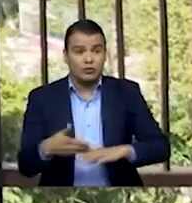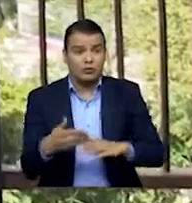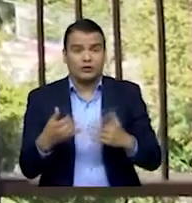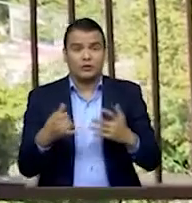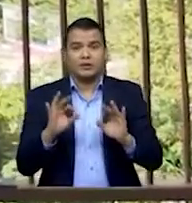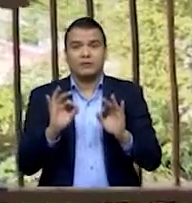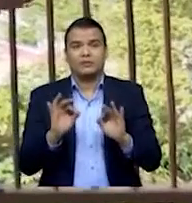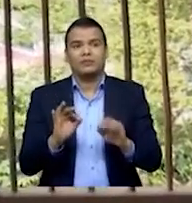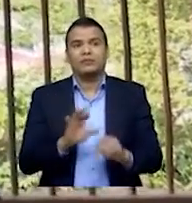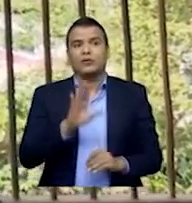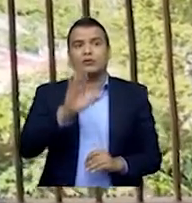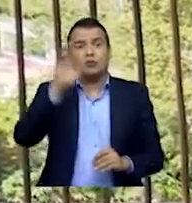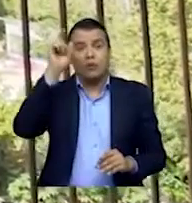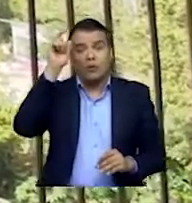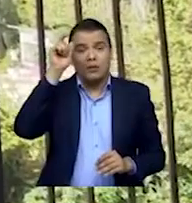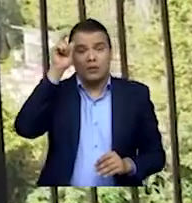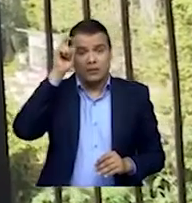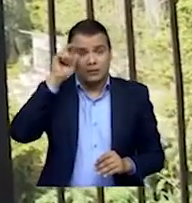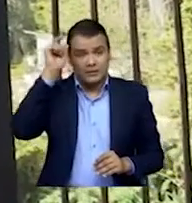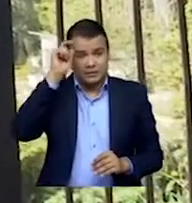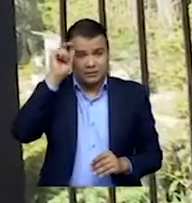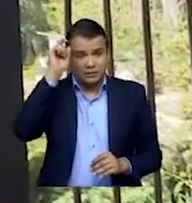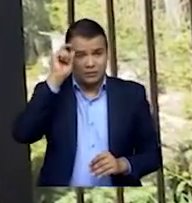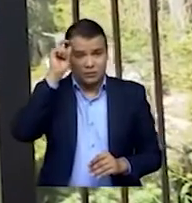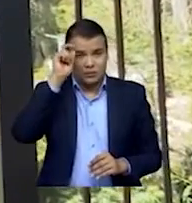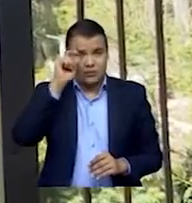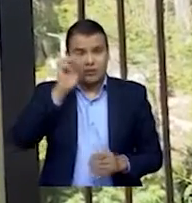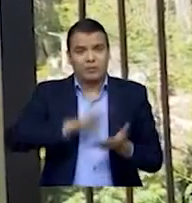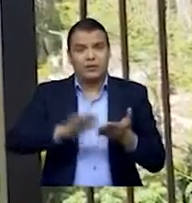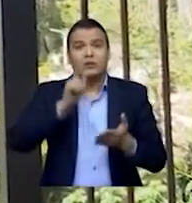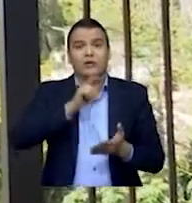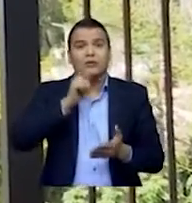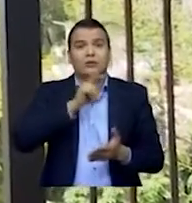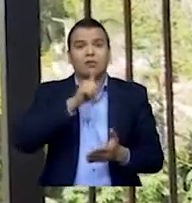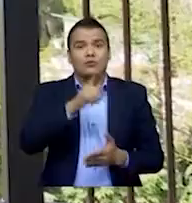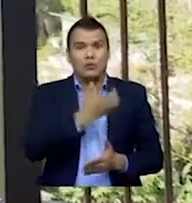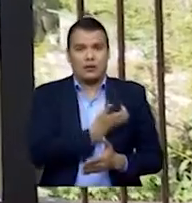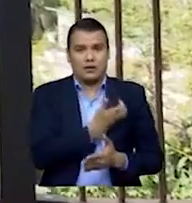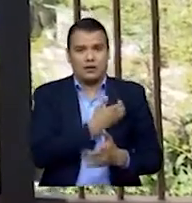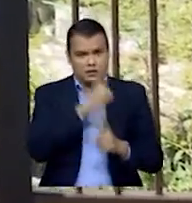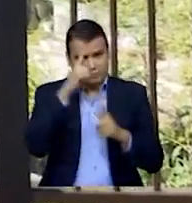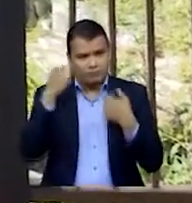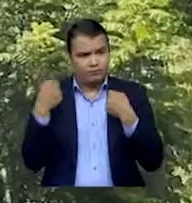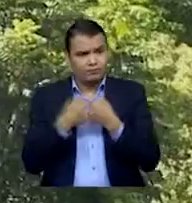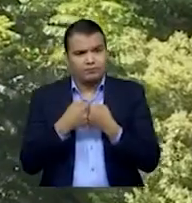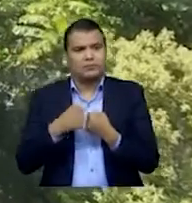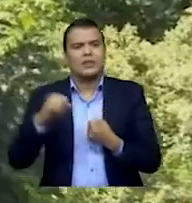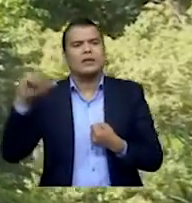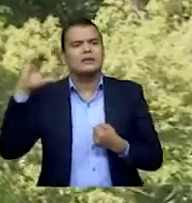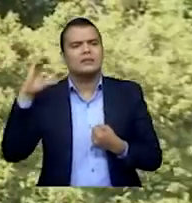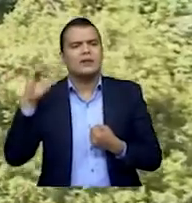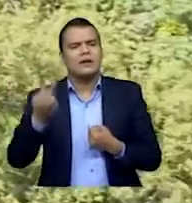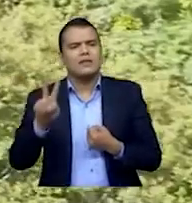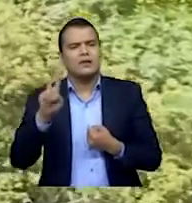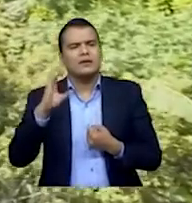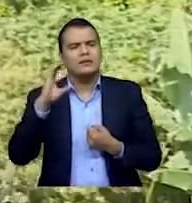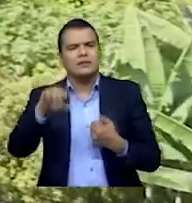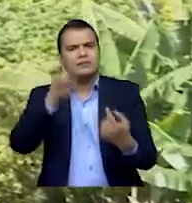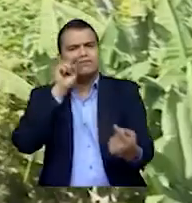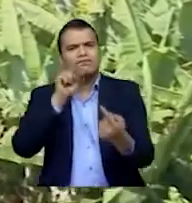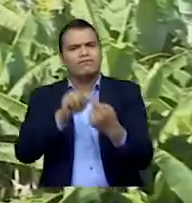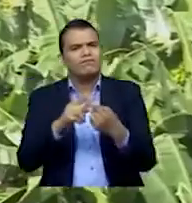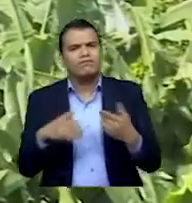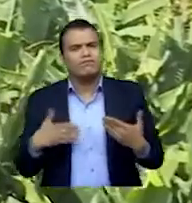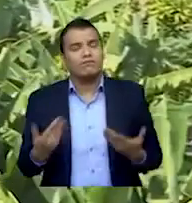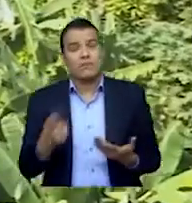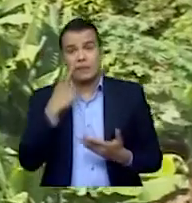al calidad de caicedonia y la corporación autónoma regional del valle del cauca cvc trabajan mancomunadamente para convertirlo en un lugar de promoción del